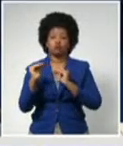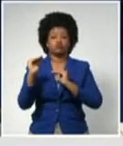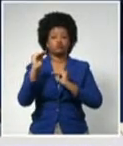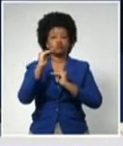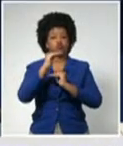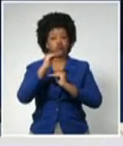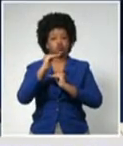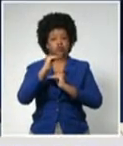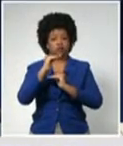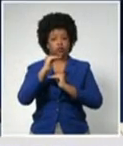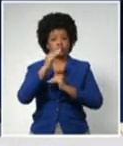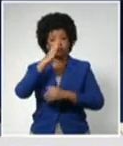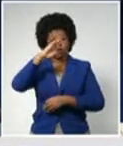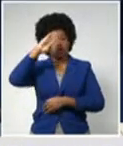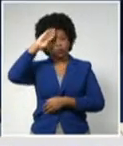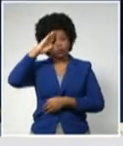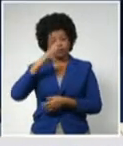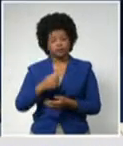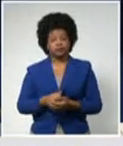de Cuba.